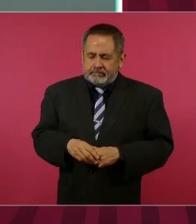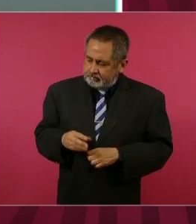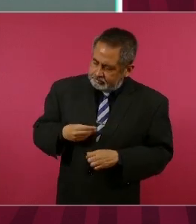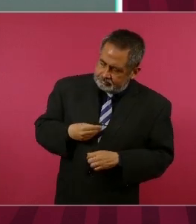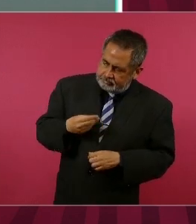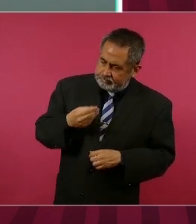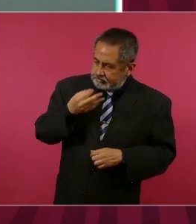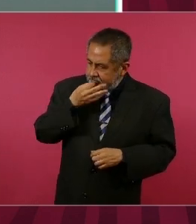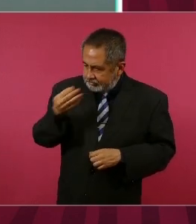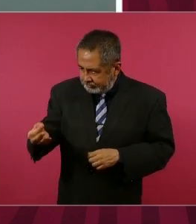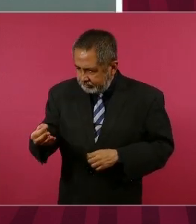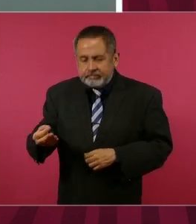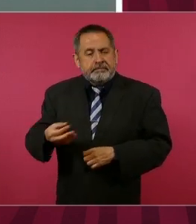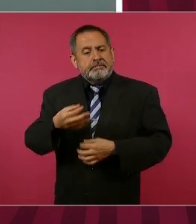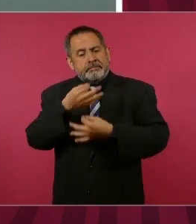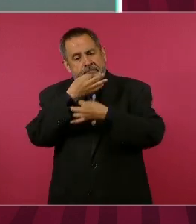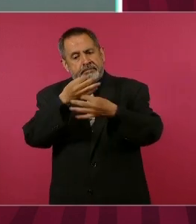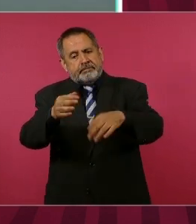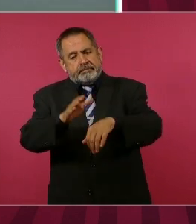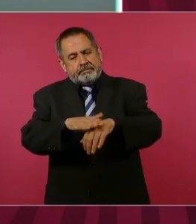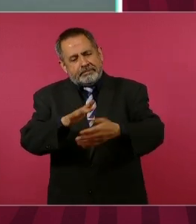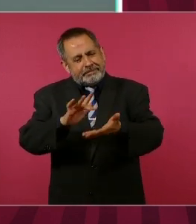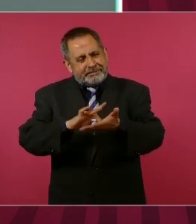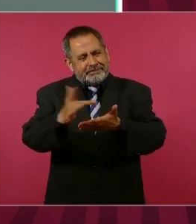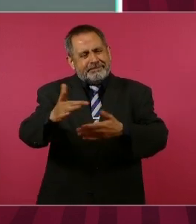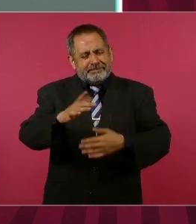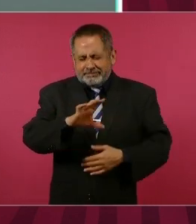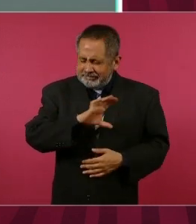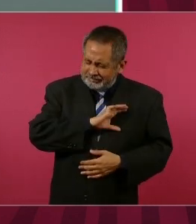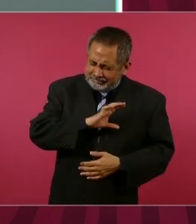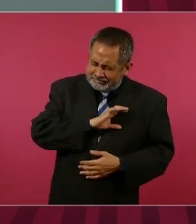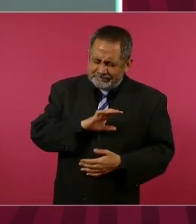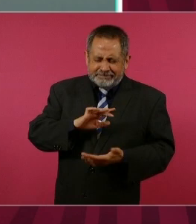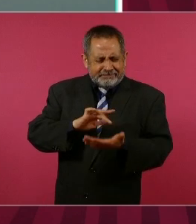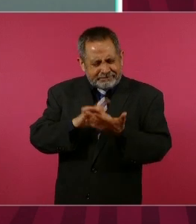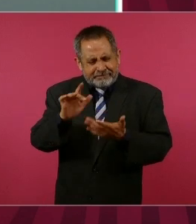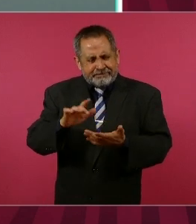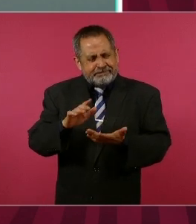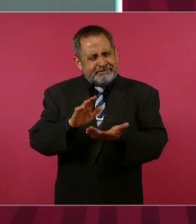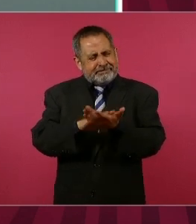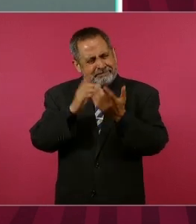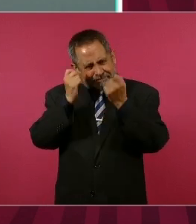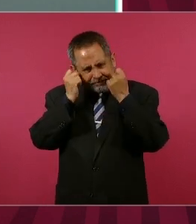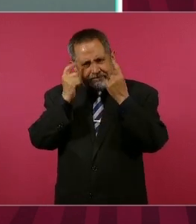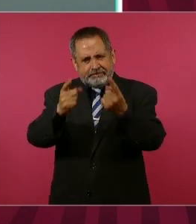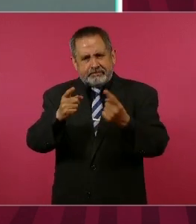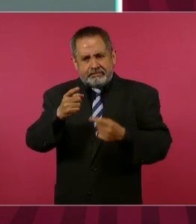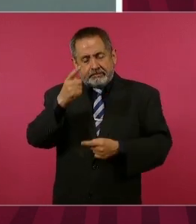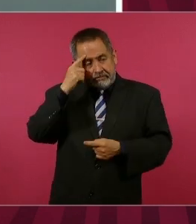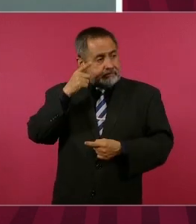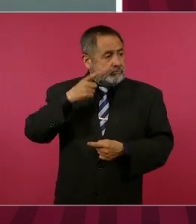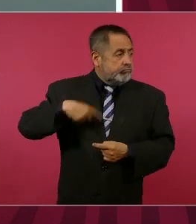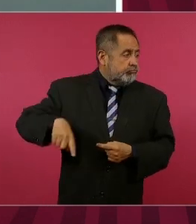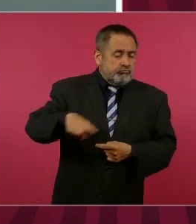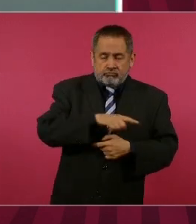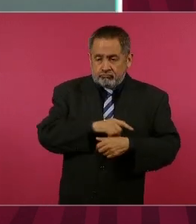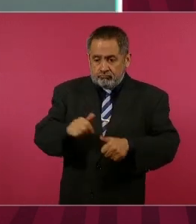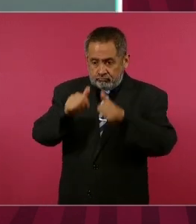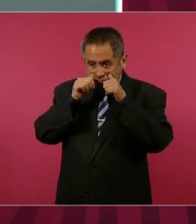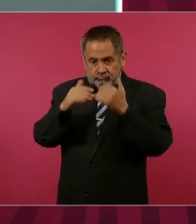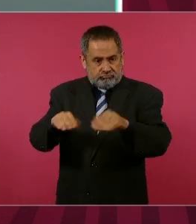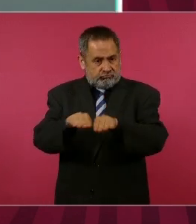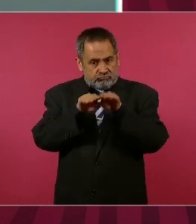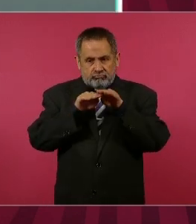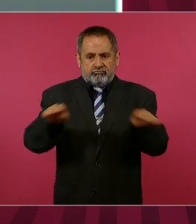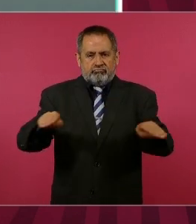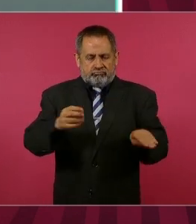señor presidente, toda nuestra gratitud y reconocimiento por democratizar el acceso a la